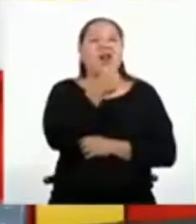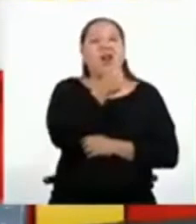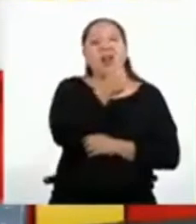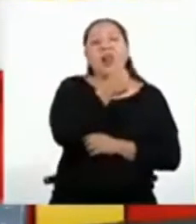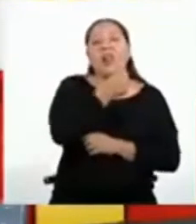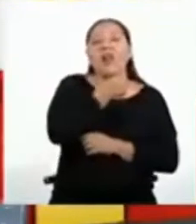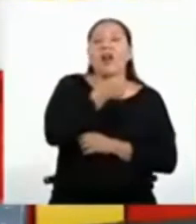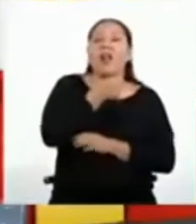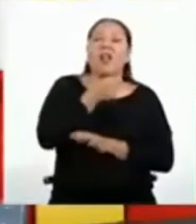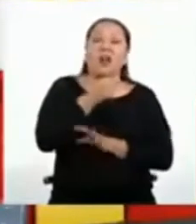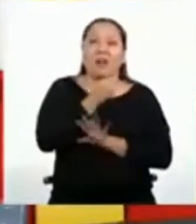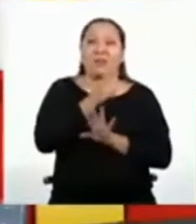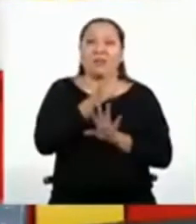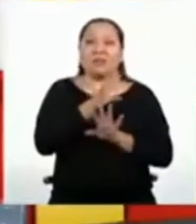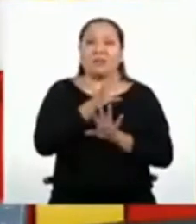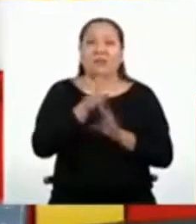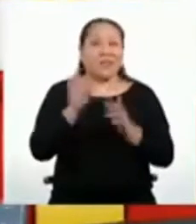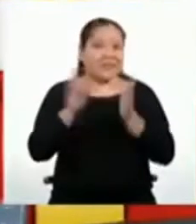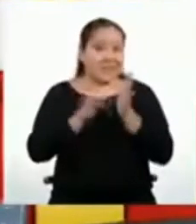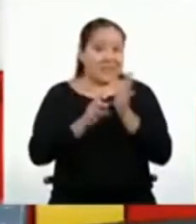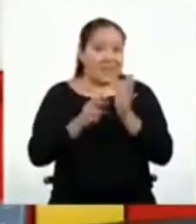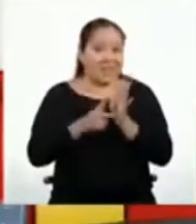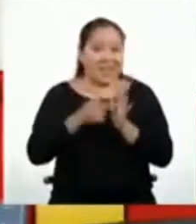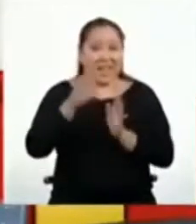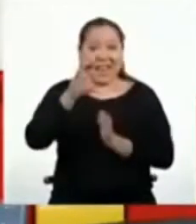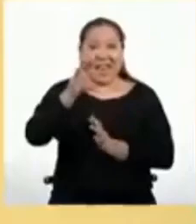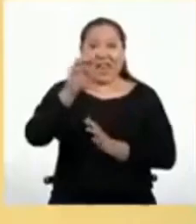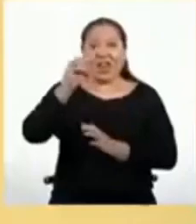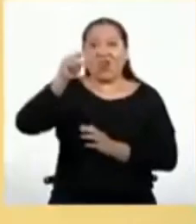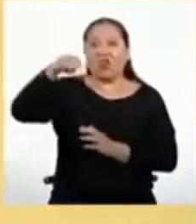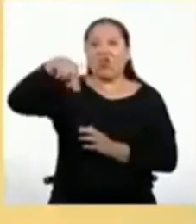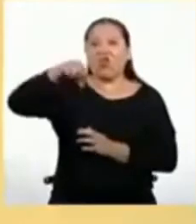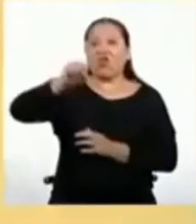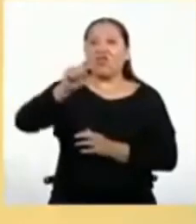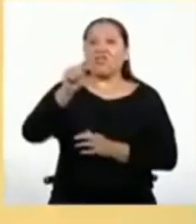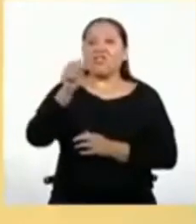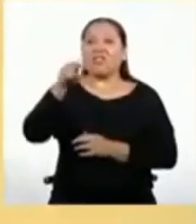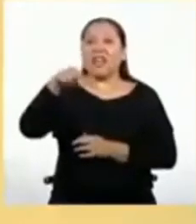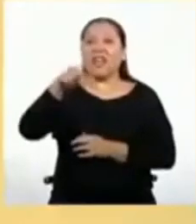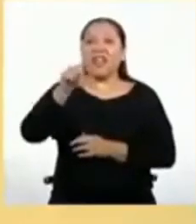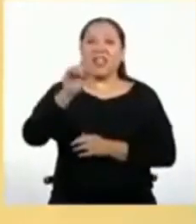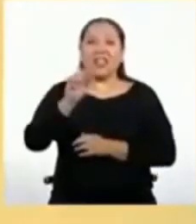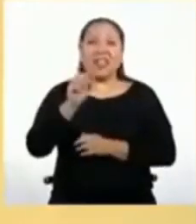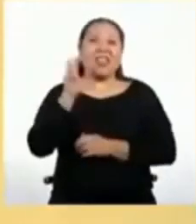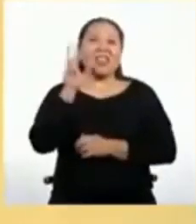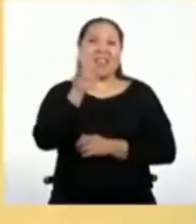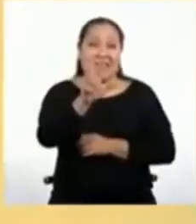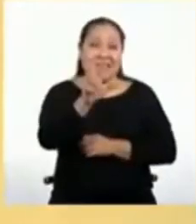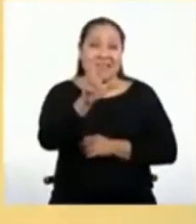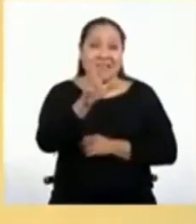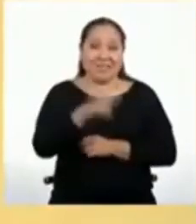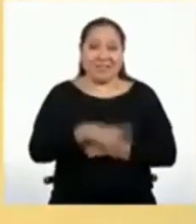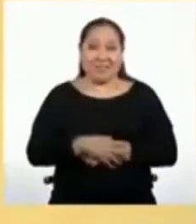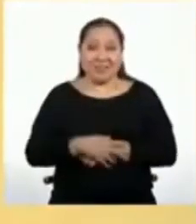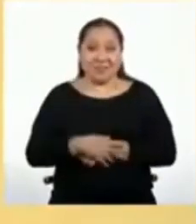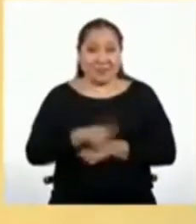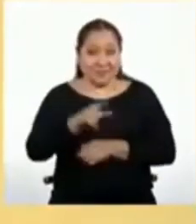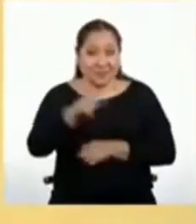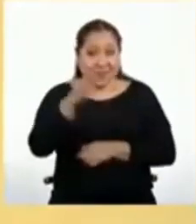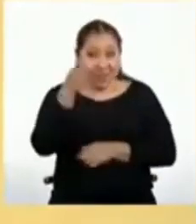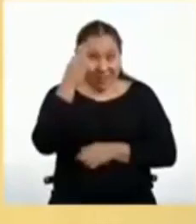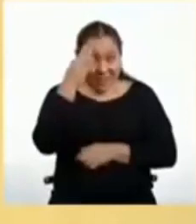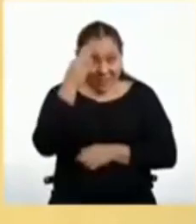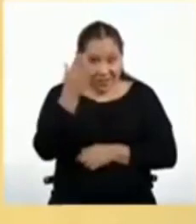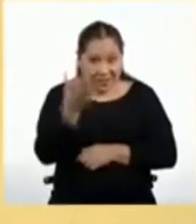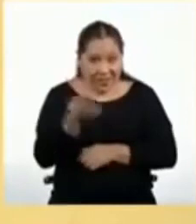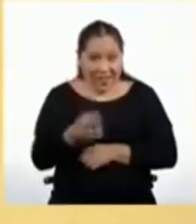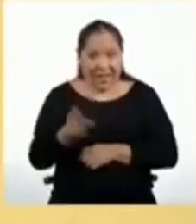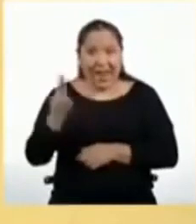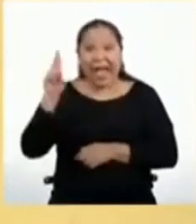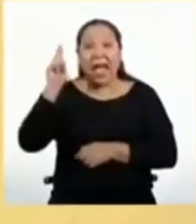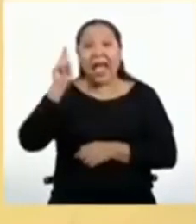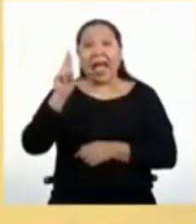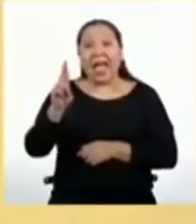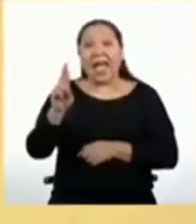La constante es 3. Muy bien. Ya se dieron cuenta de que la razón aritmética es